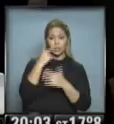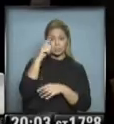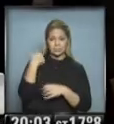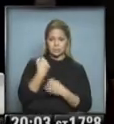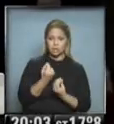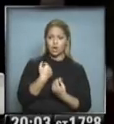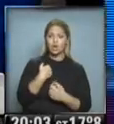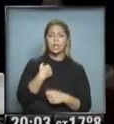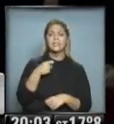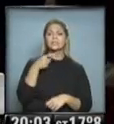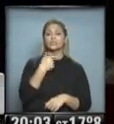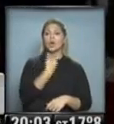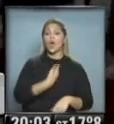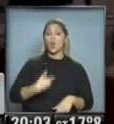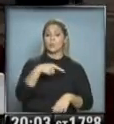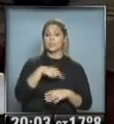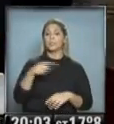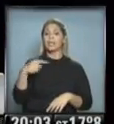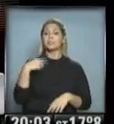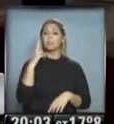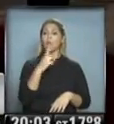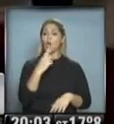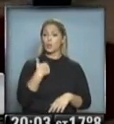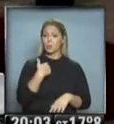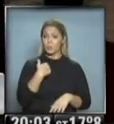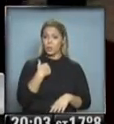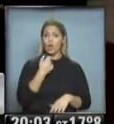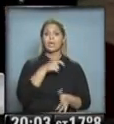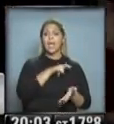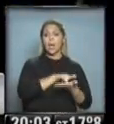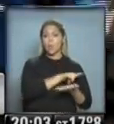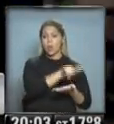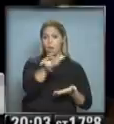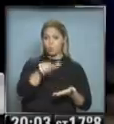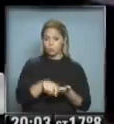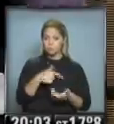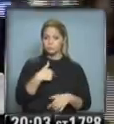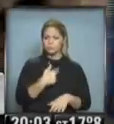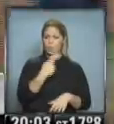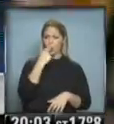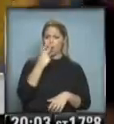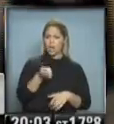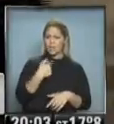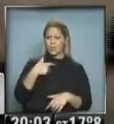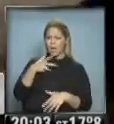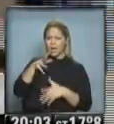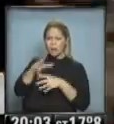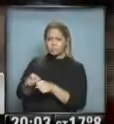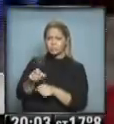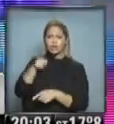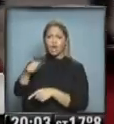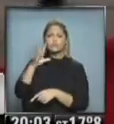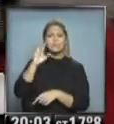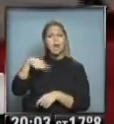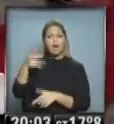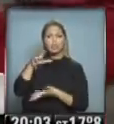inviolabilidad de los jefes de Estado al cancelar el permiso de vuelo del avión de Morales. Dijo: Bolivia no ha saqueado a nadie, ni ha